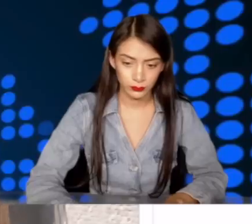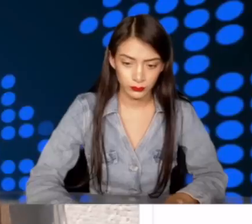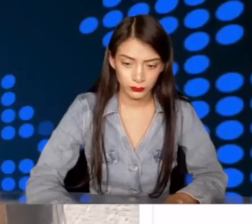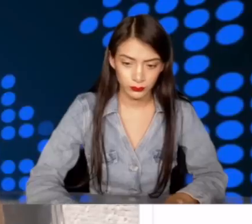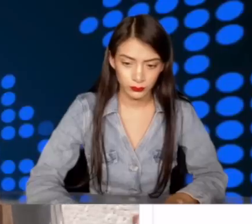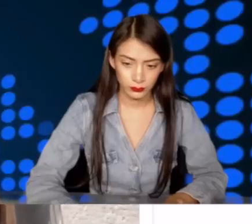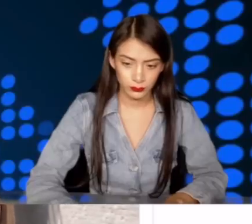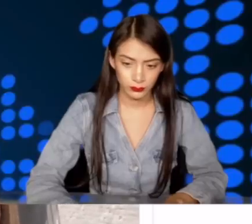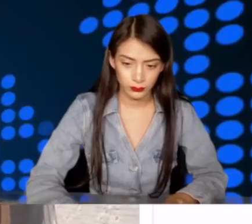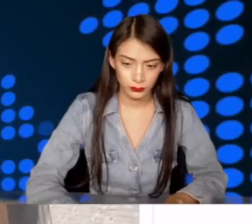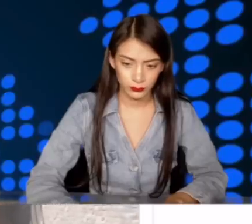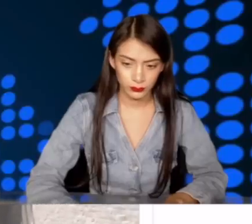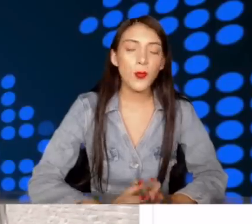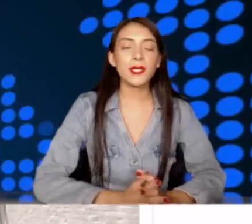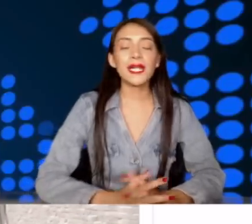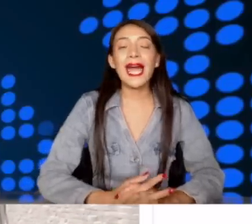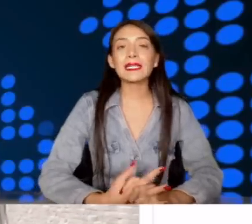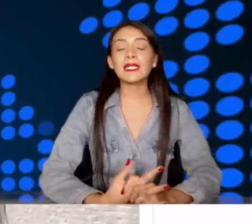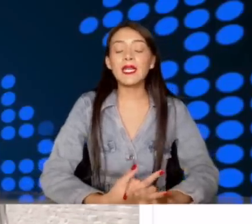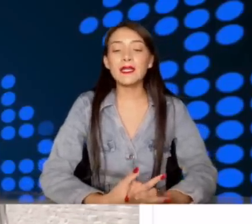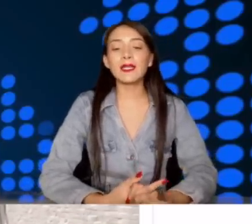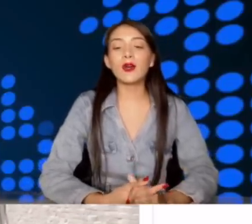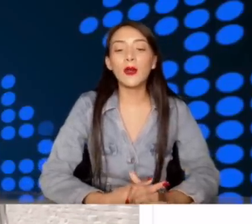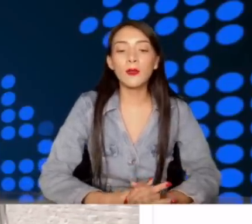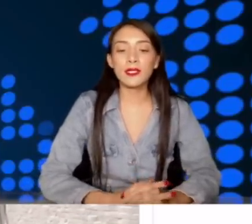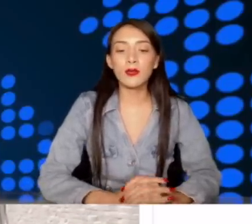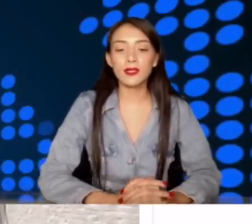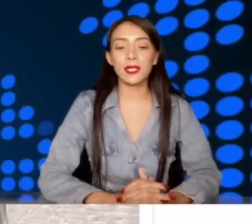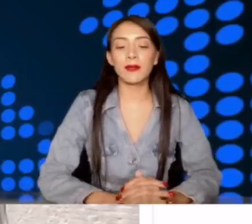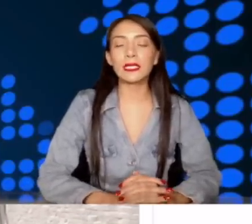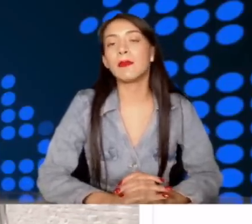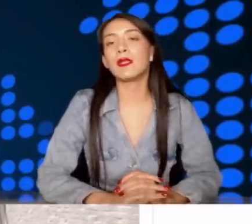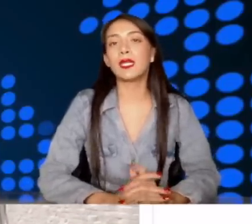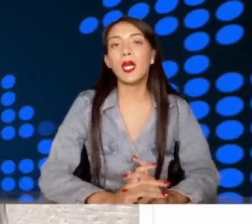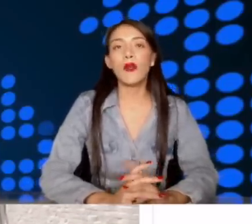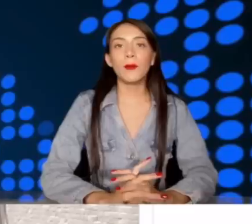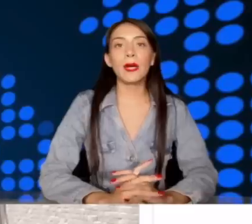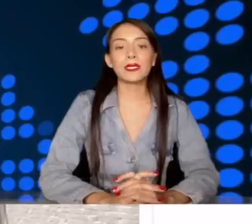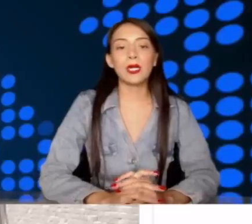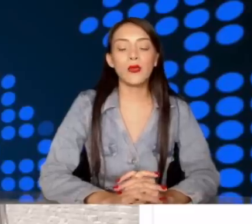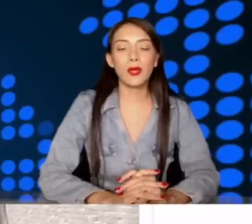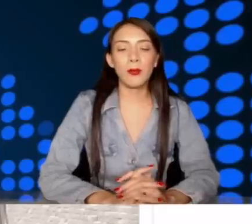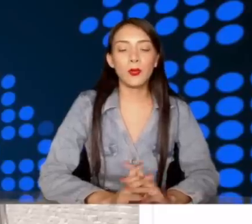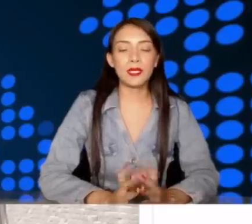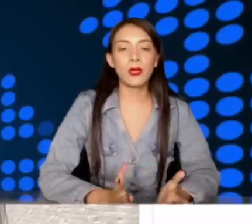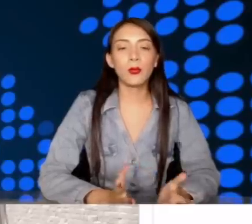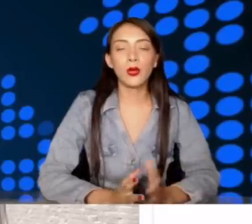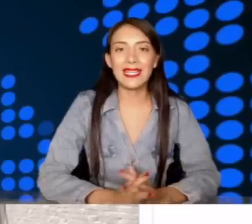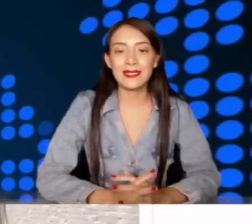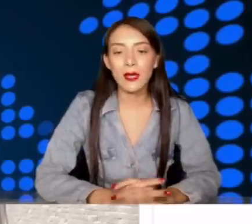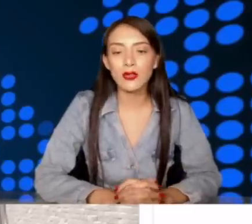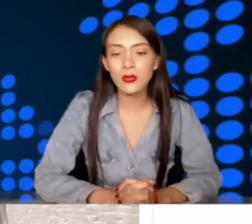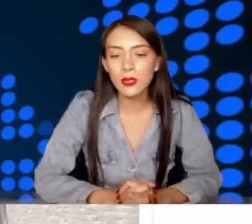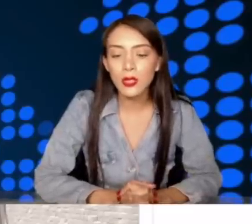quiere es que gane su lacayo. Pues bien, aquí esta joven pues anuncia que efectivamente fue parte o fue propiciado